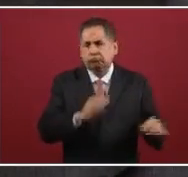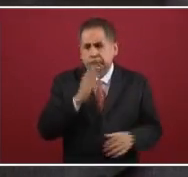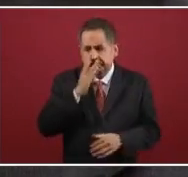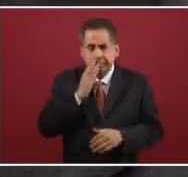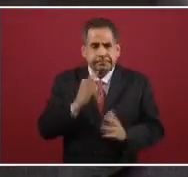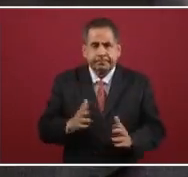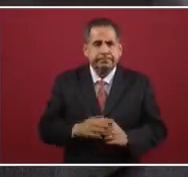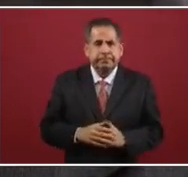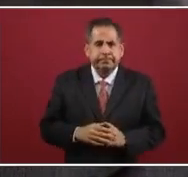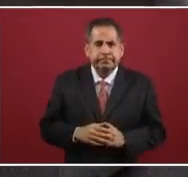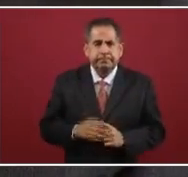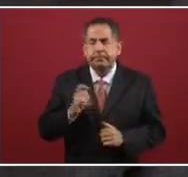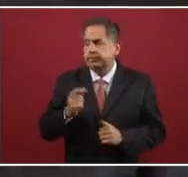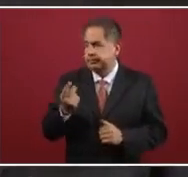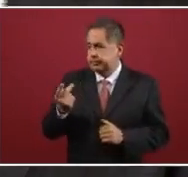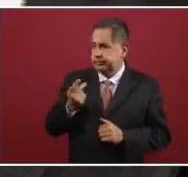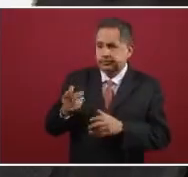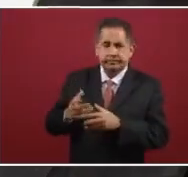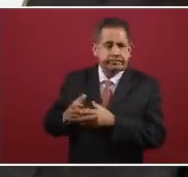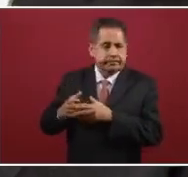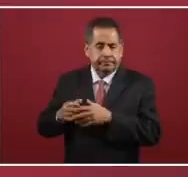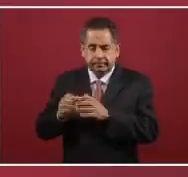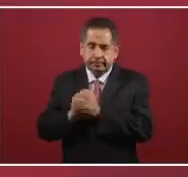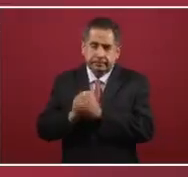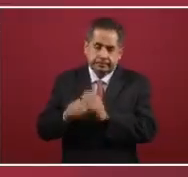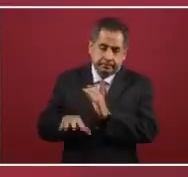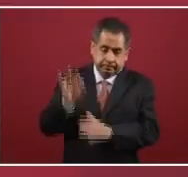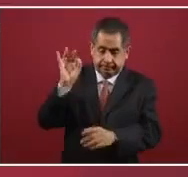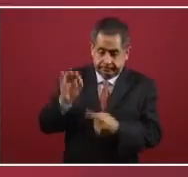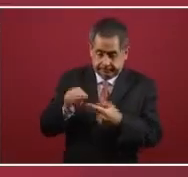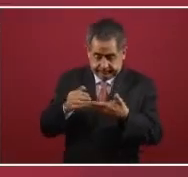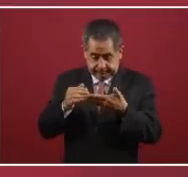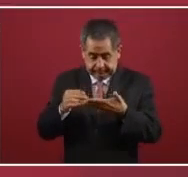al lugar, al sitio, al establecimiento comercial,